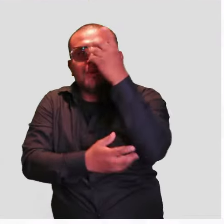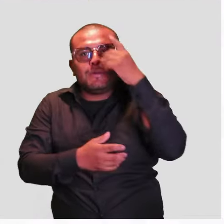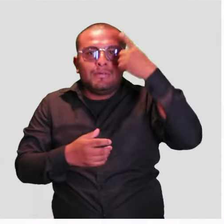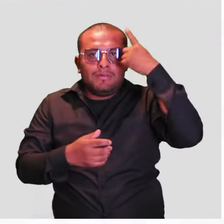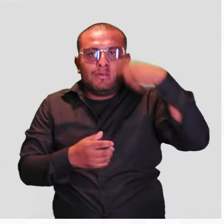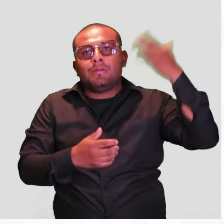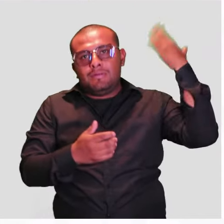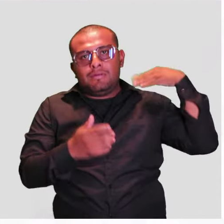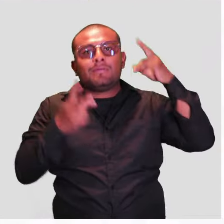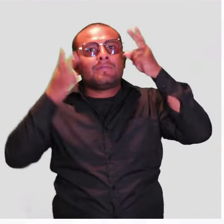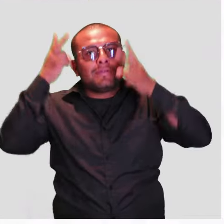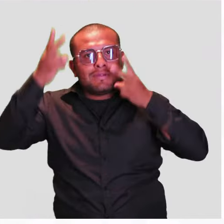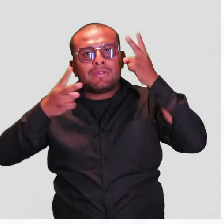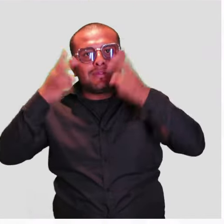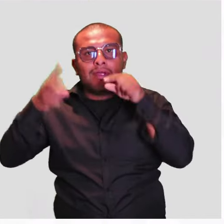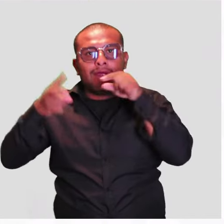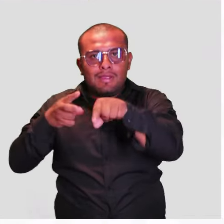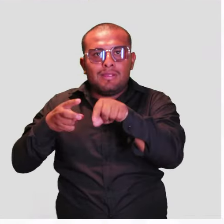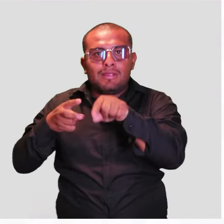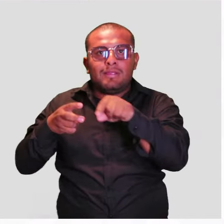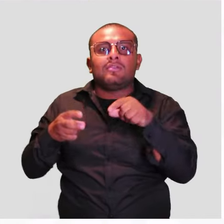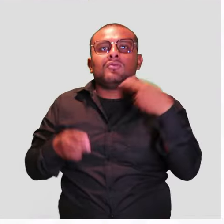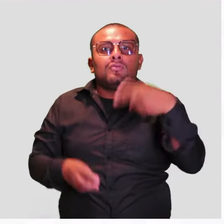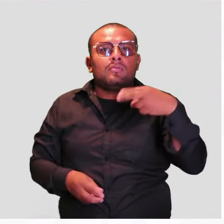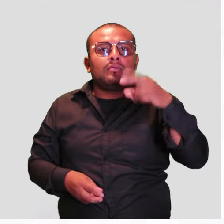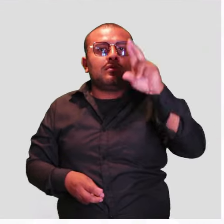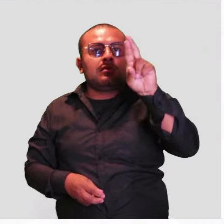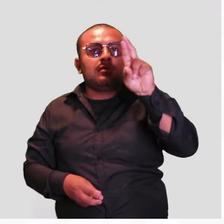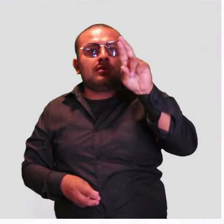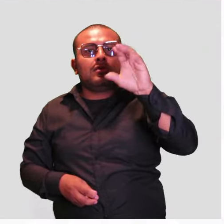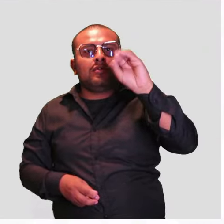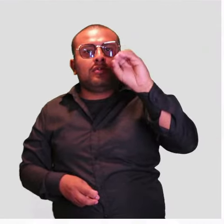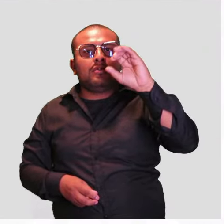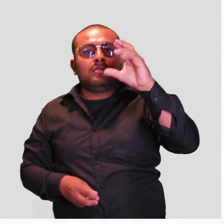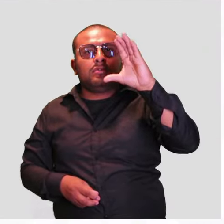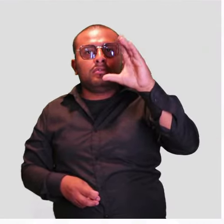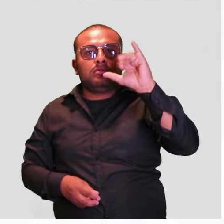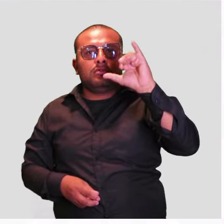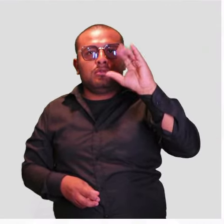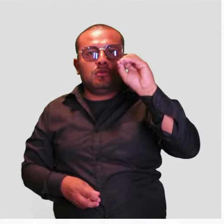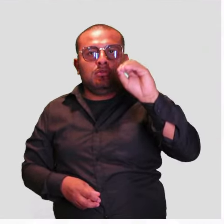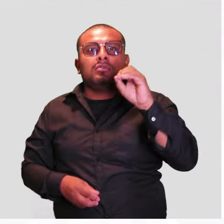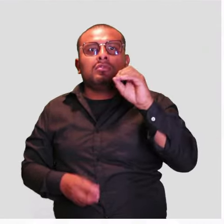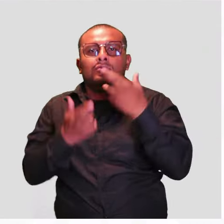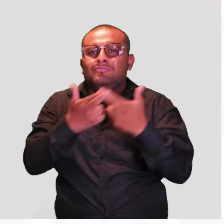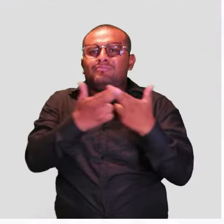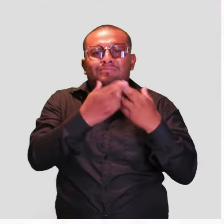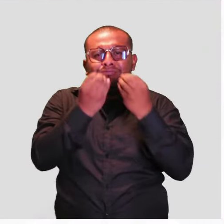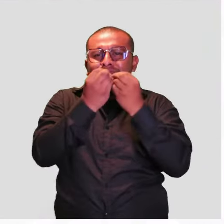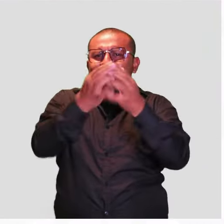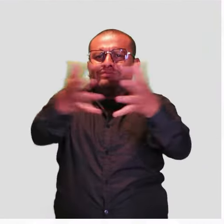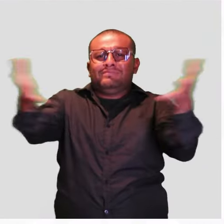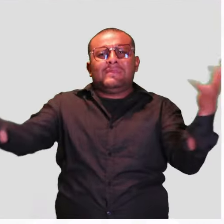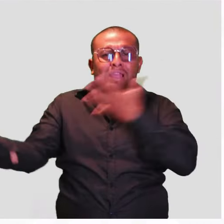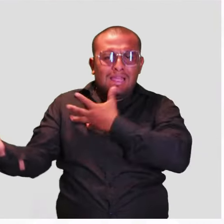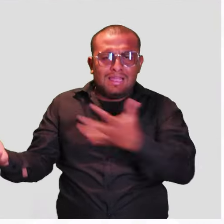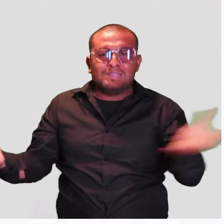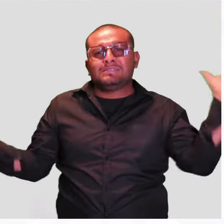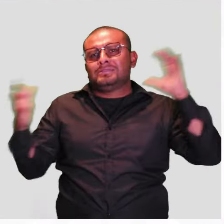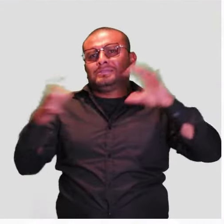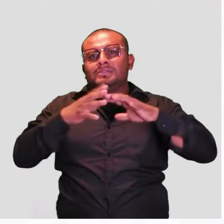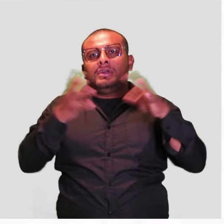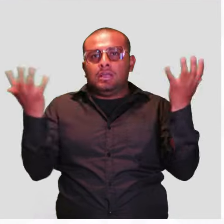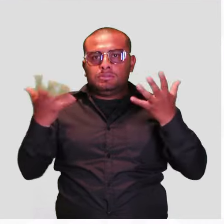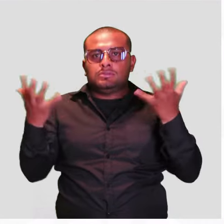colonia. Tienen una parte muy importante de tierra donde se puede aprovechar perfectamente para hacer un parque, para tener